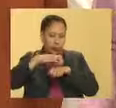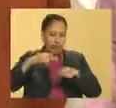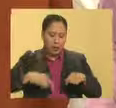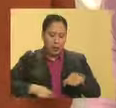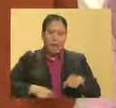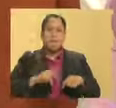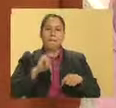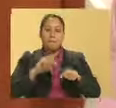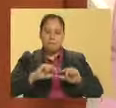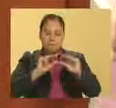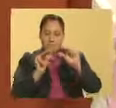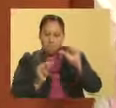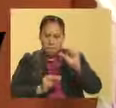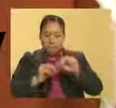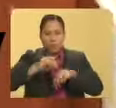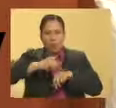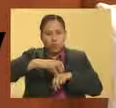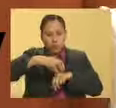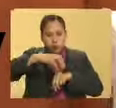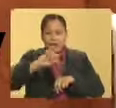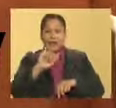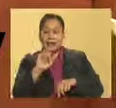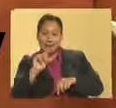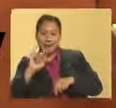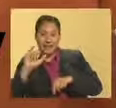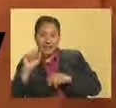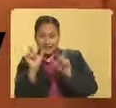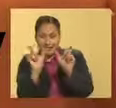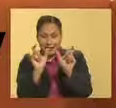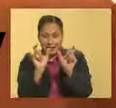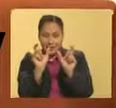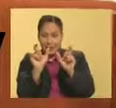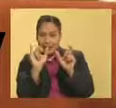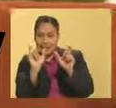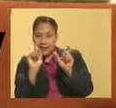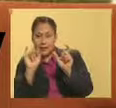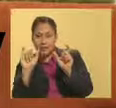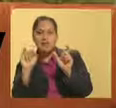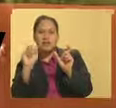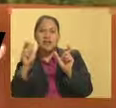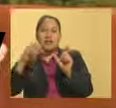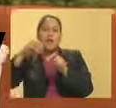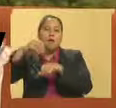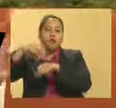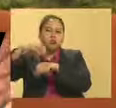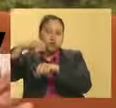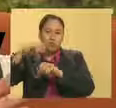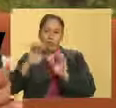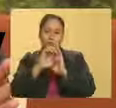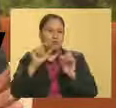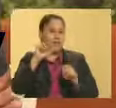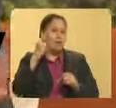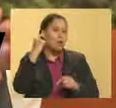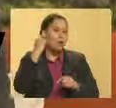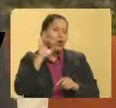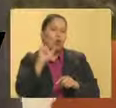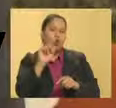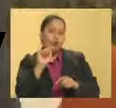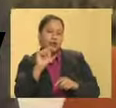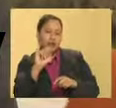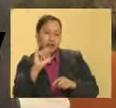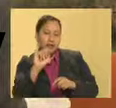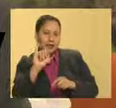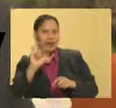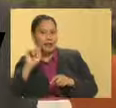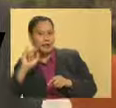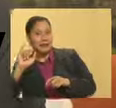pancreatitis es del páncreas, o sea, todo lo que es terminación itis es inflamación. Hablando de la otitis externa, que también se conoce